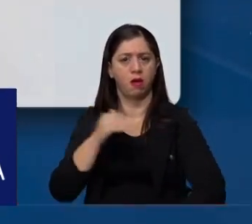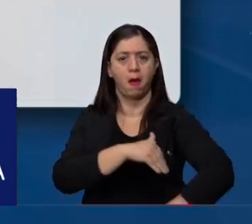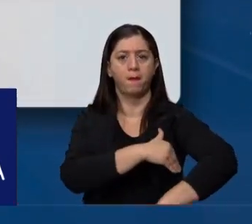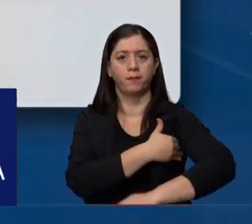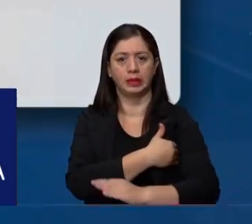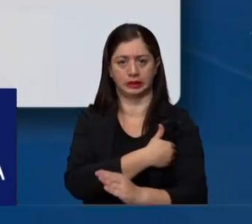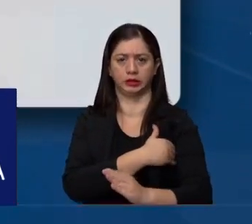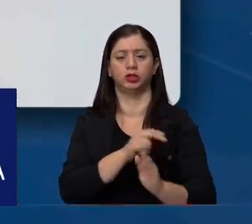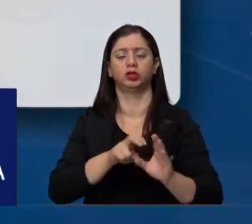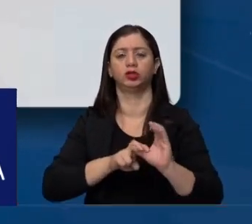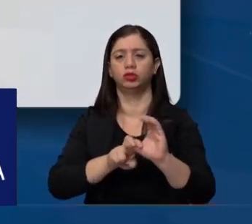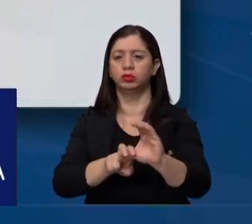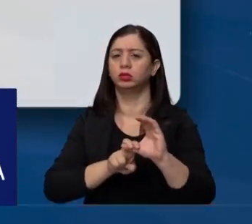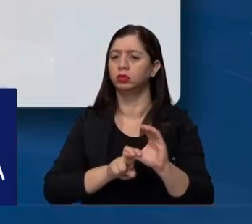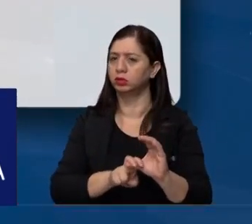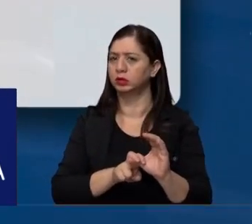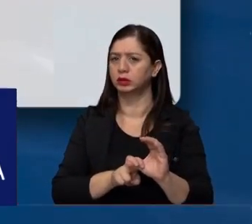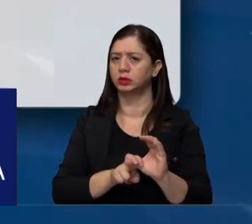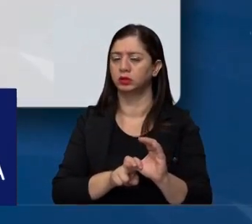de Transporte y